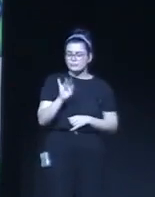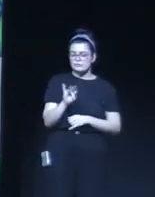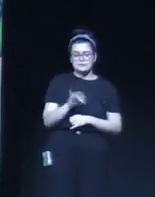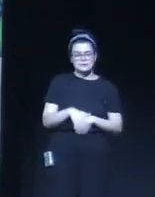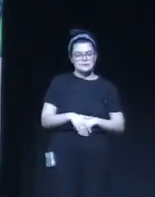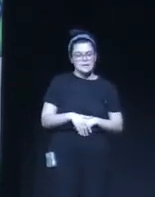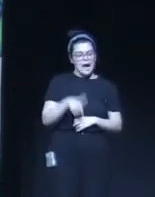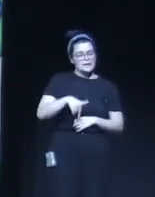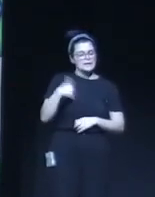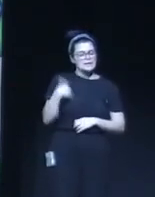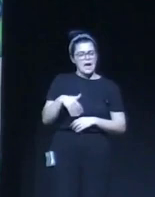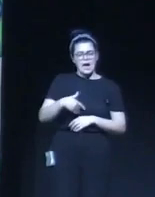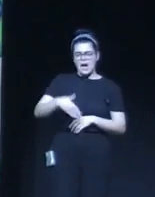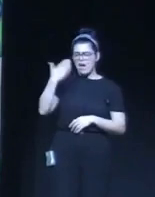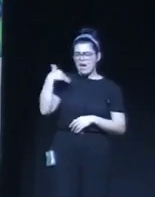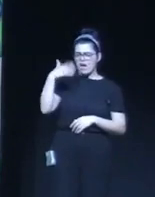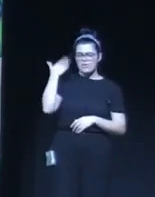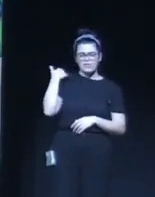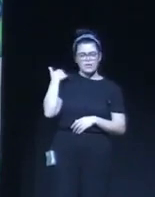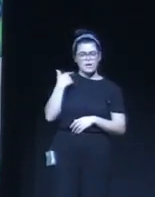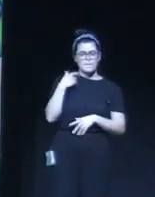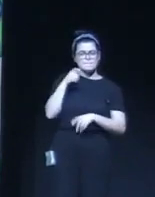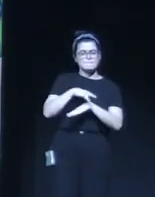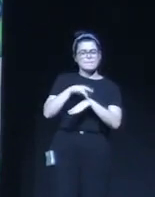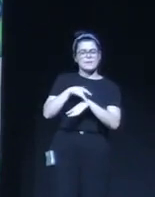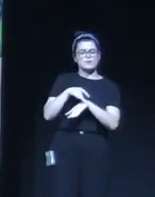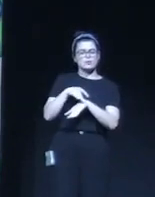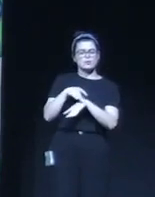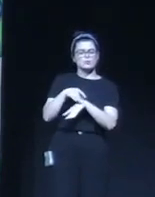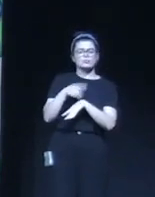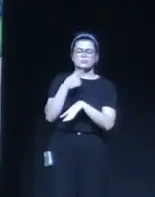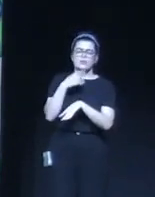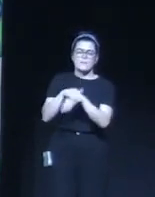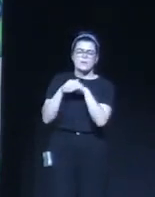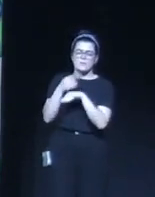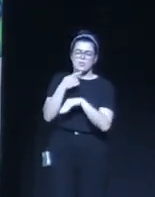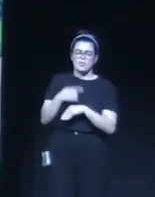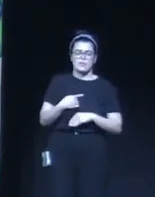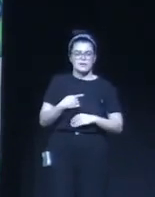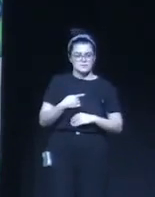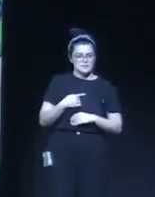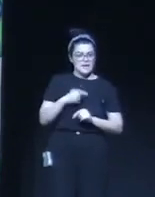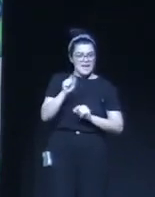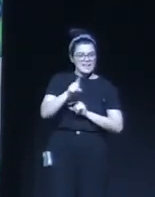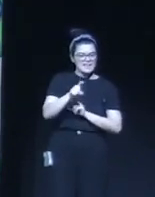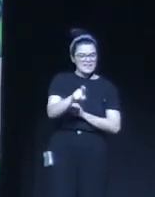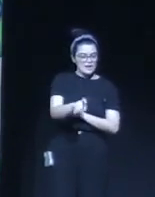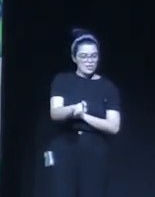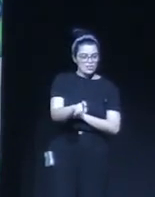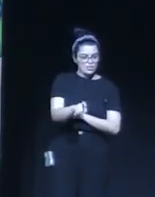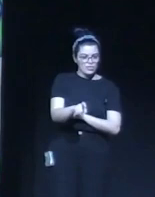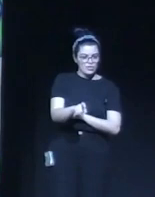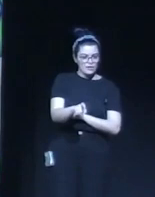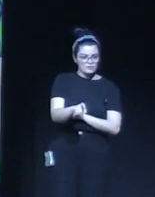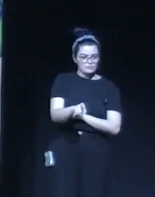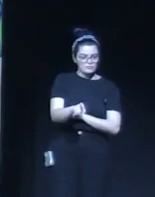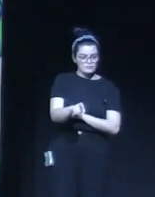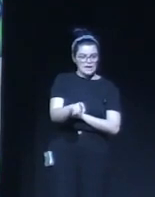hace años ya me decían algunos médicos, un amigo que tenía, en Álava hay mucho cáncer y se hablaba de